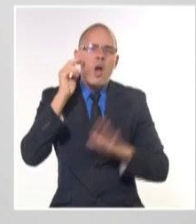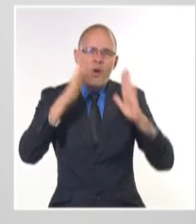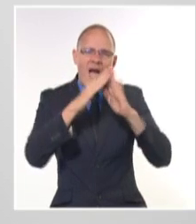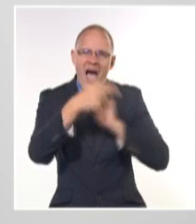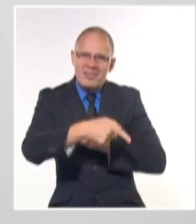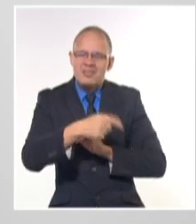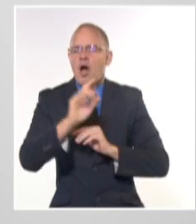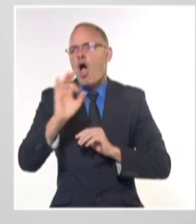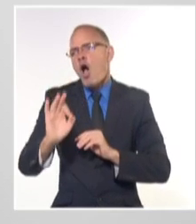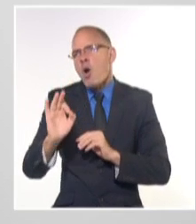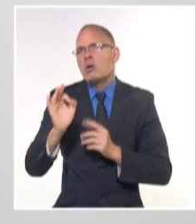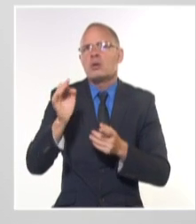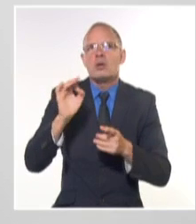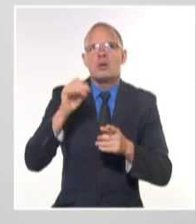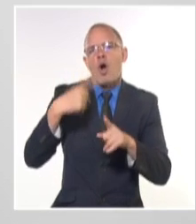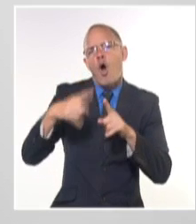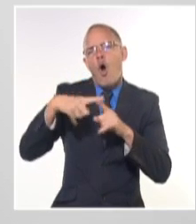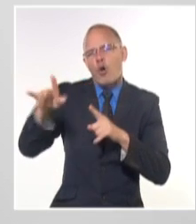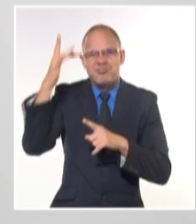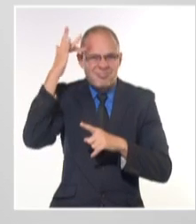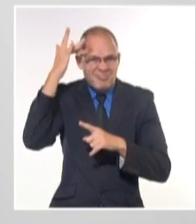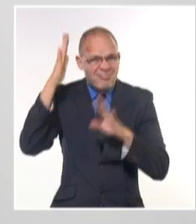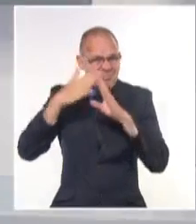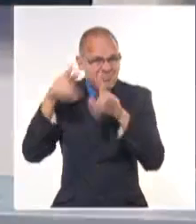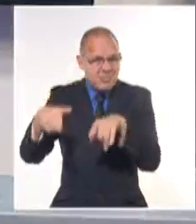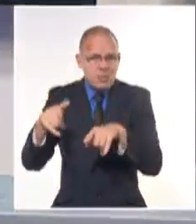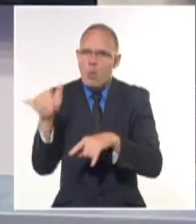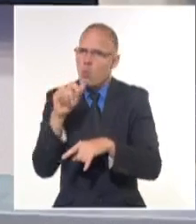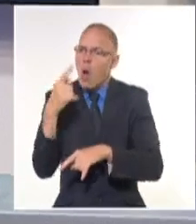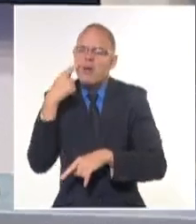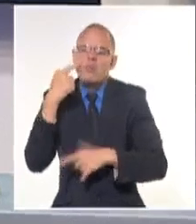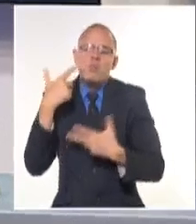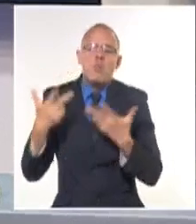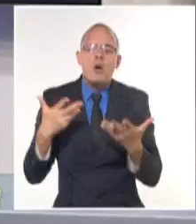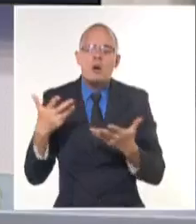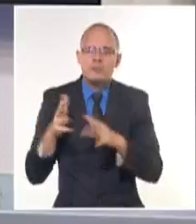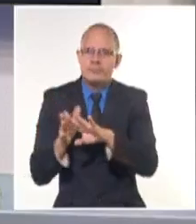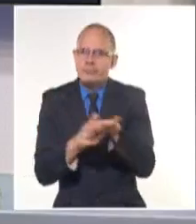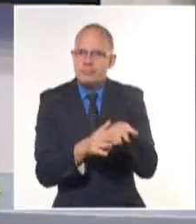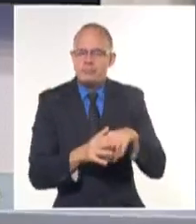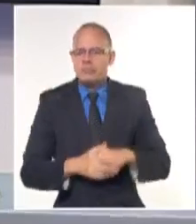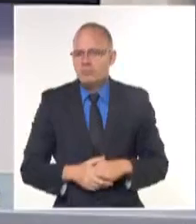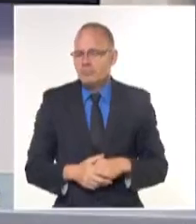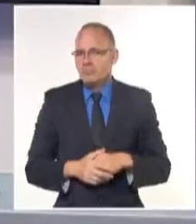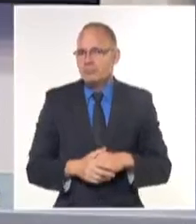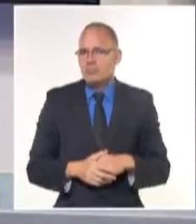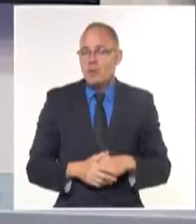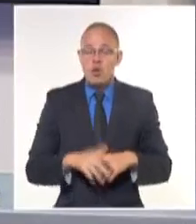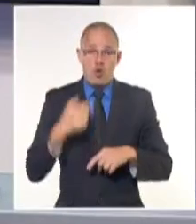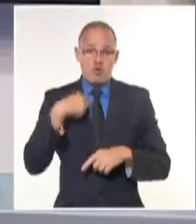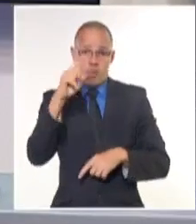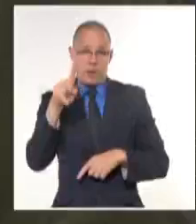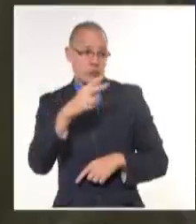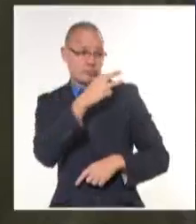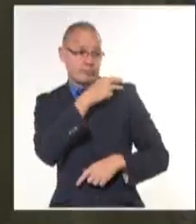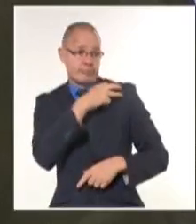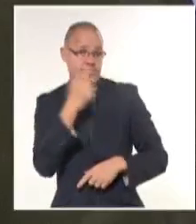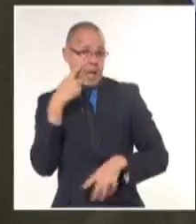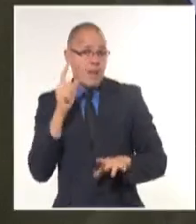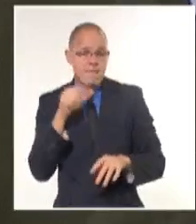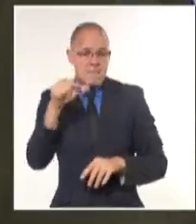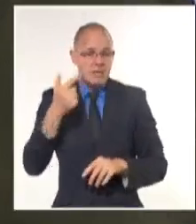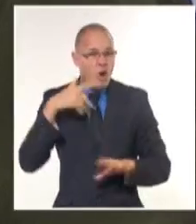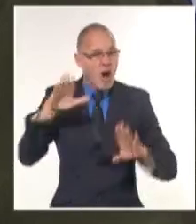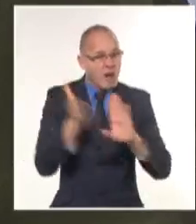Fiscalía compruebe el restablecimiento en esos lugares. Coronel, y la ley con las personas que violan esto es severa. Claro, ahí además